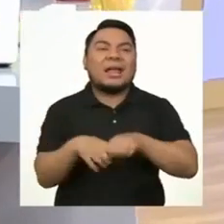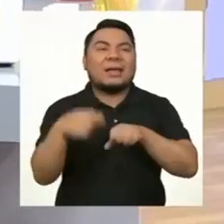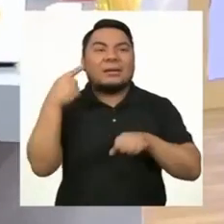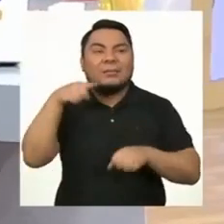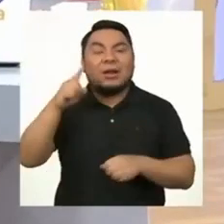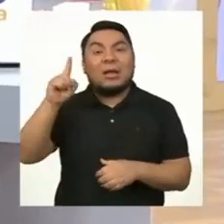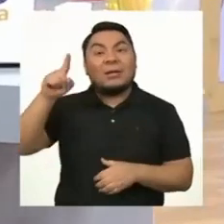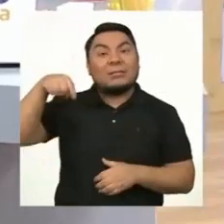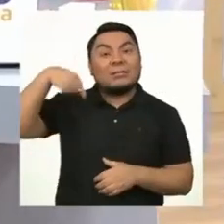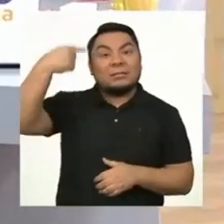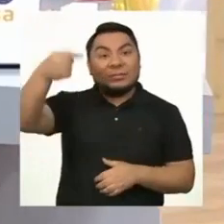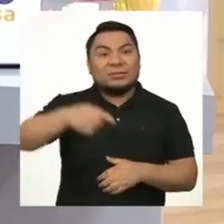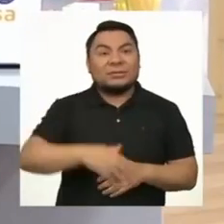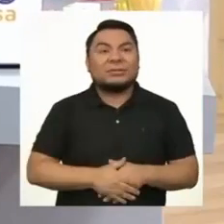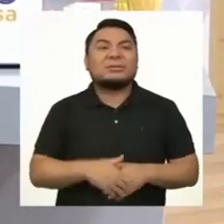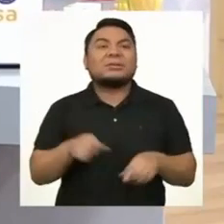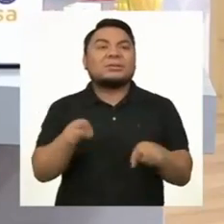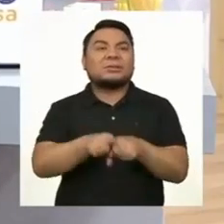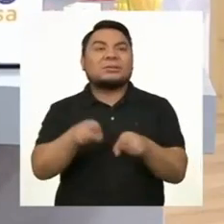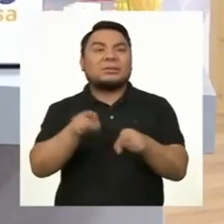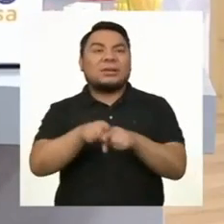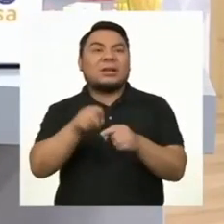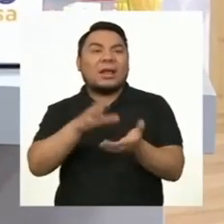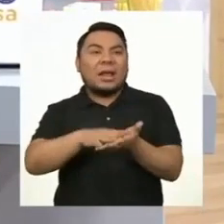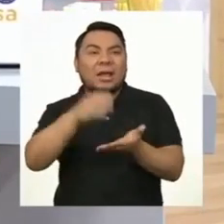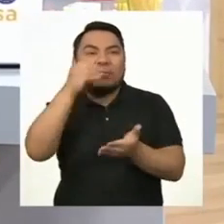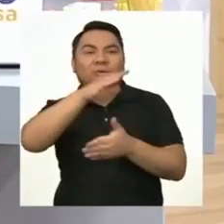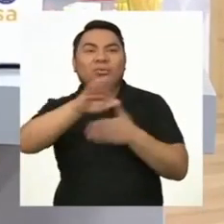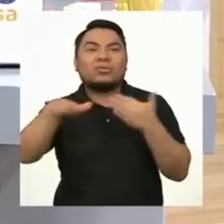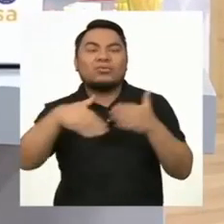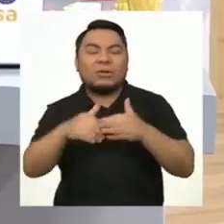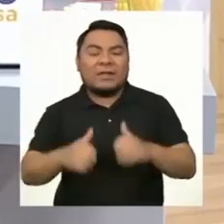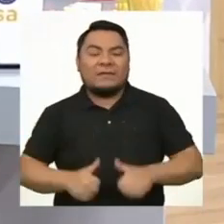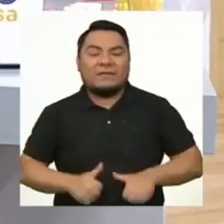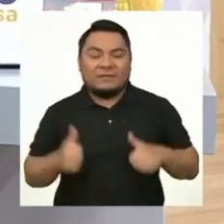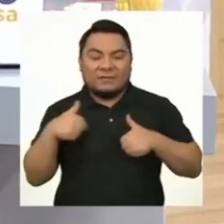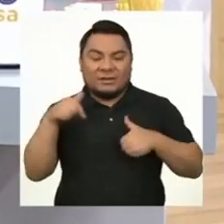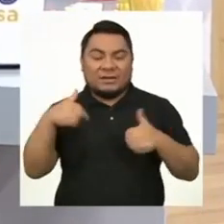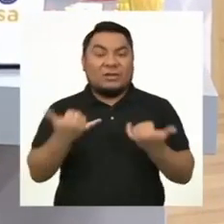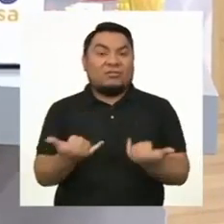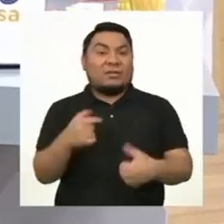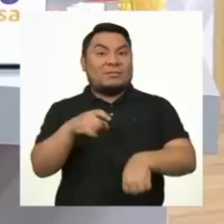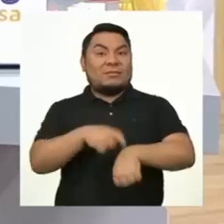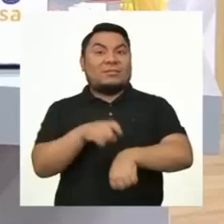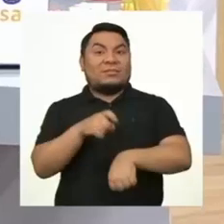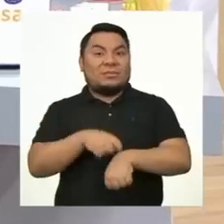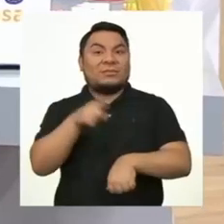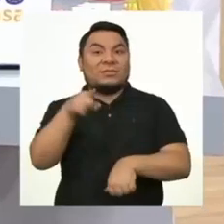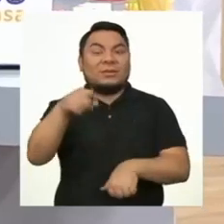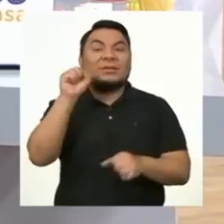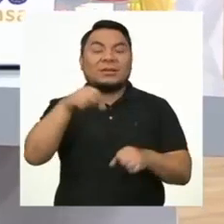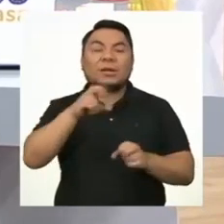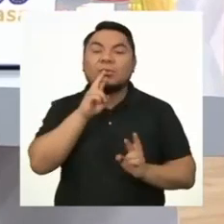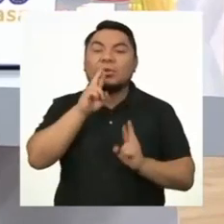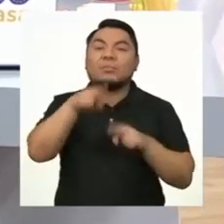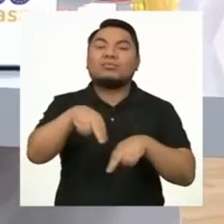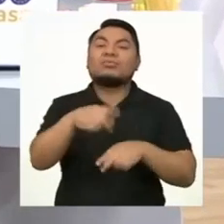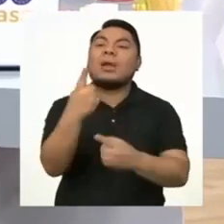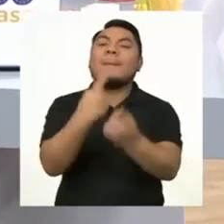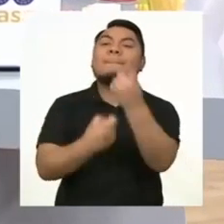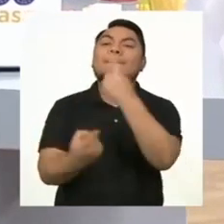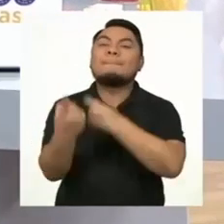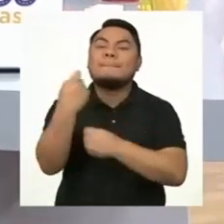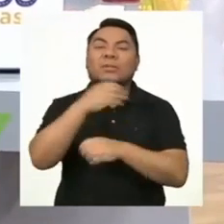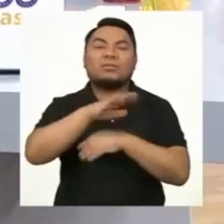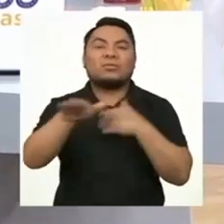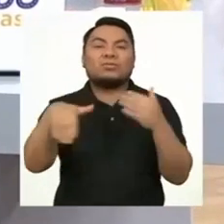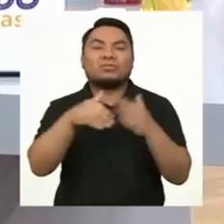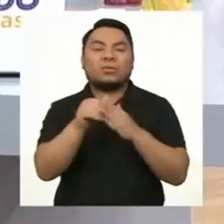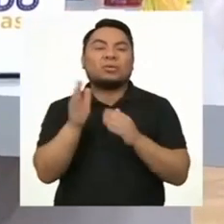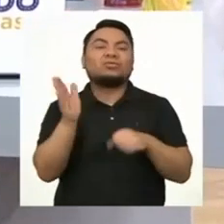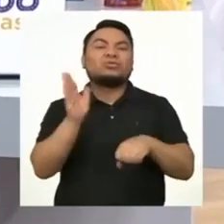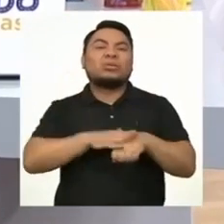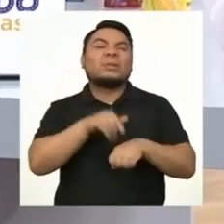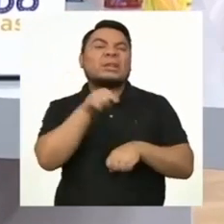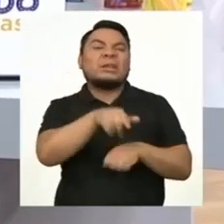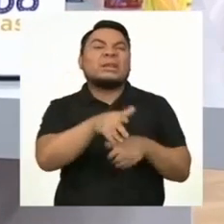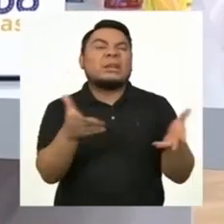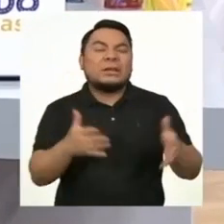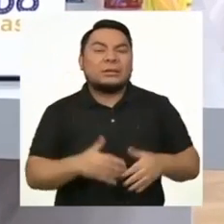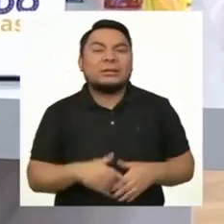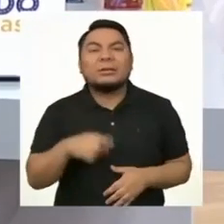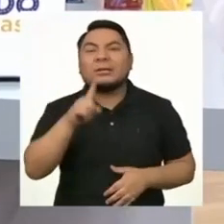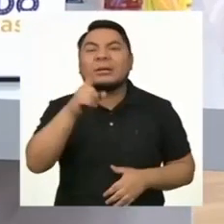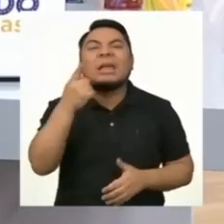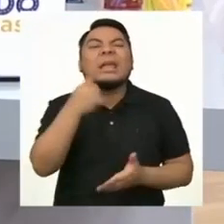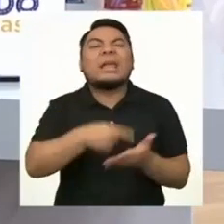la próxima, para sobrellevar todo lo que estamos viviendo en este momento. Y responderemos la pregunta en torno a ¿qué